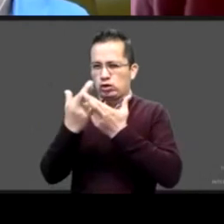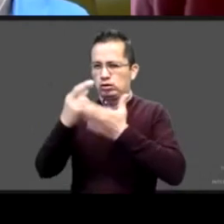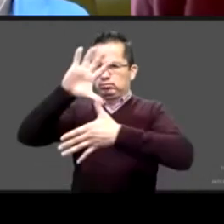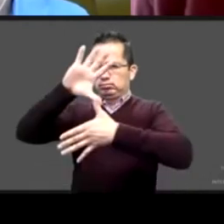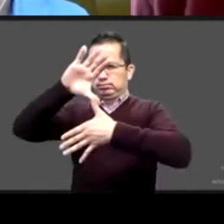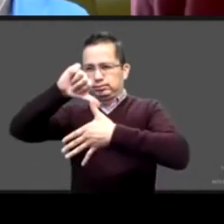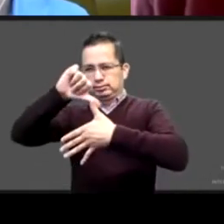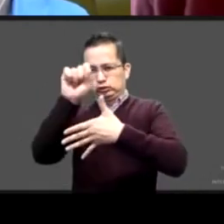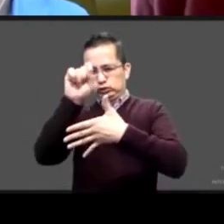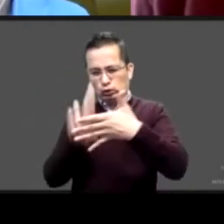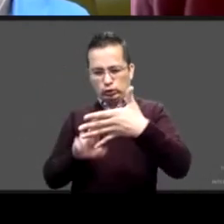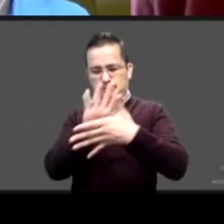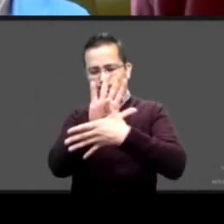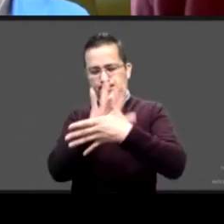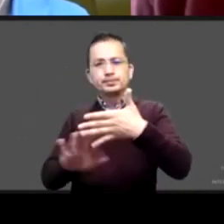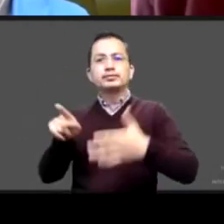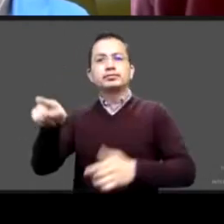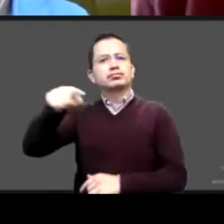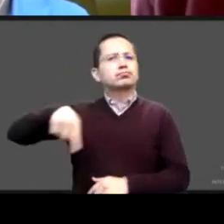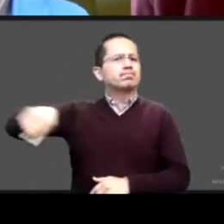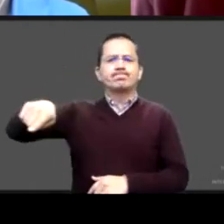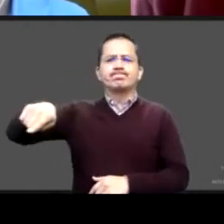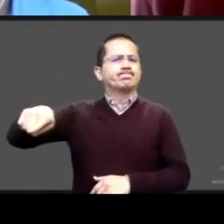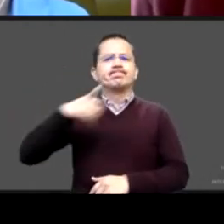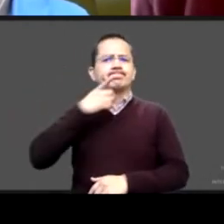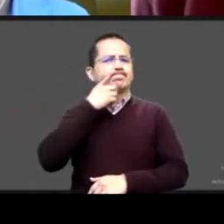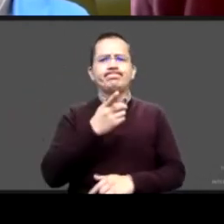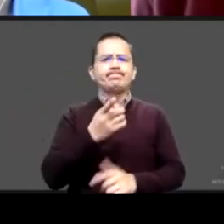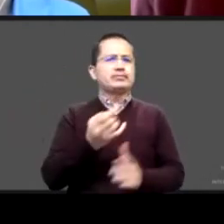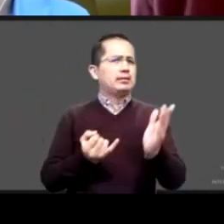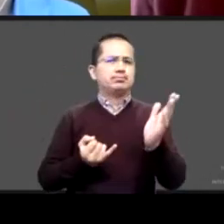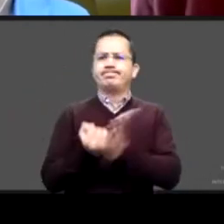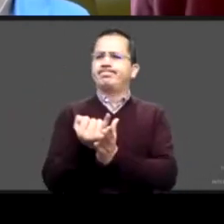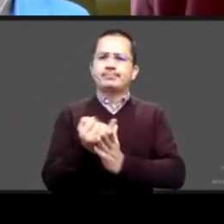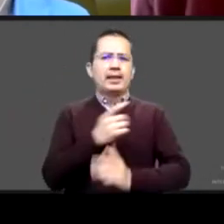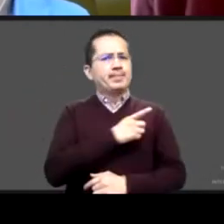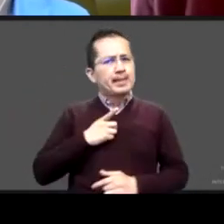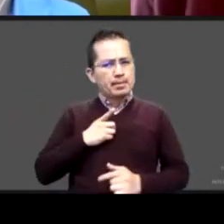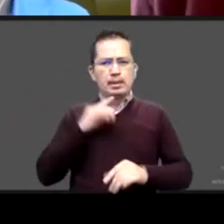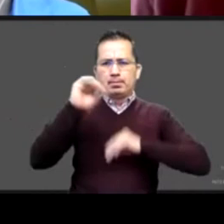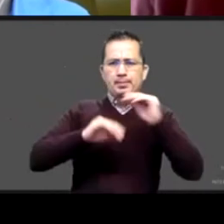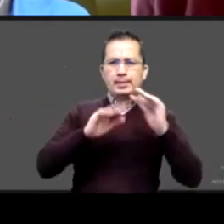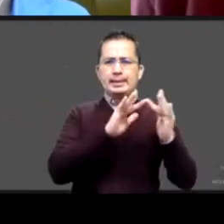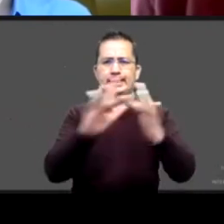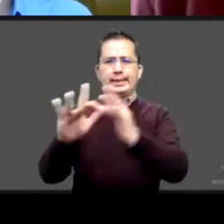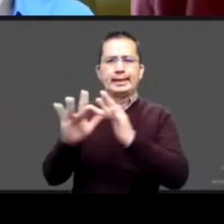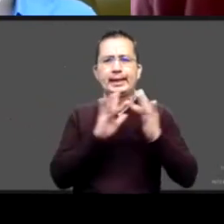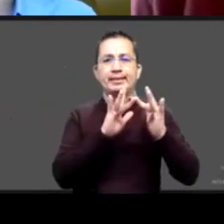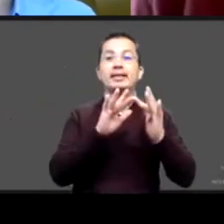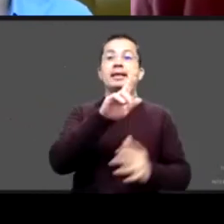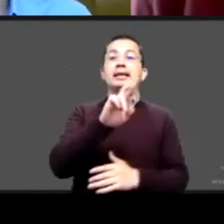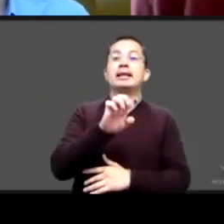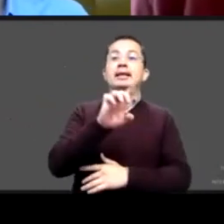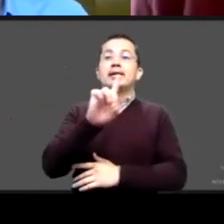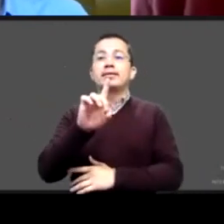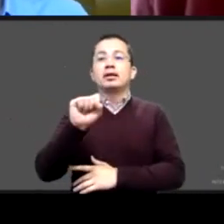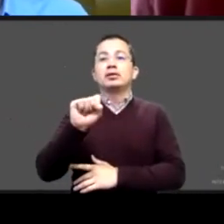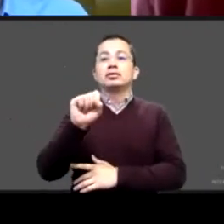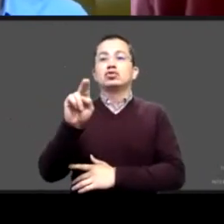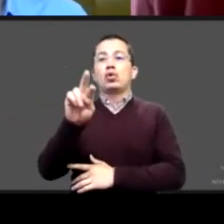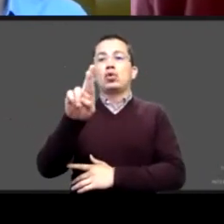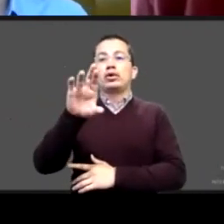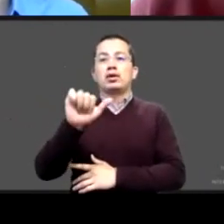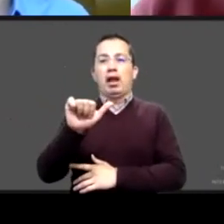la necesidad de crear esta red surca. 2 años después, esa red surca es realidad. Los estados